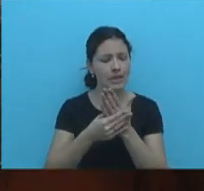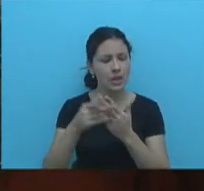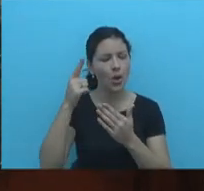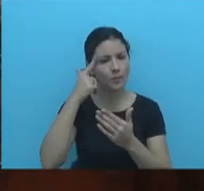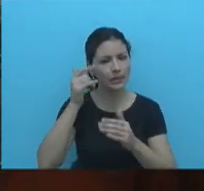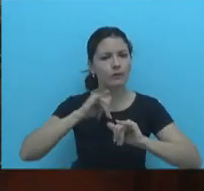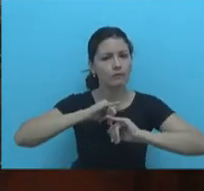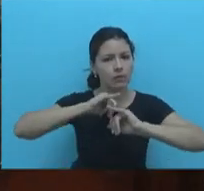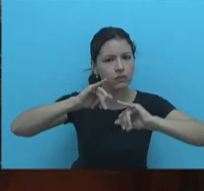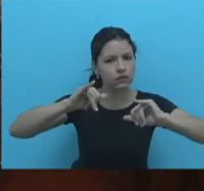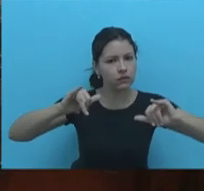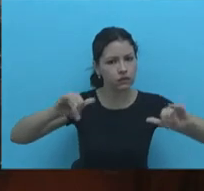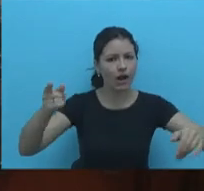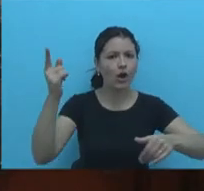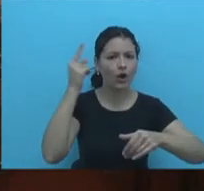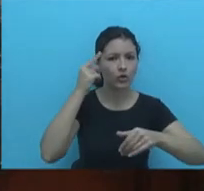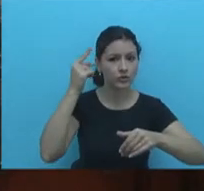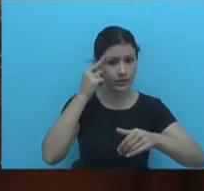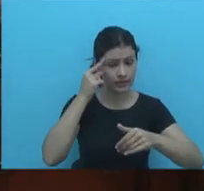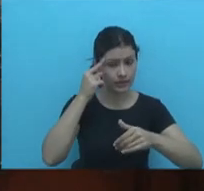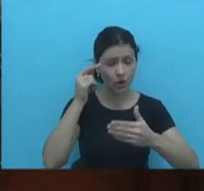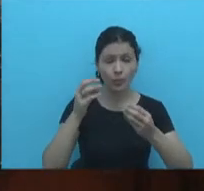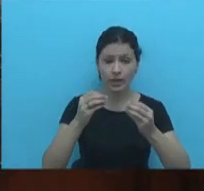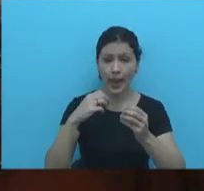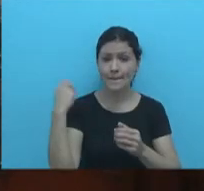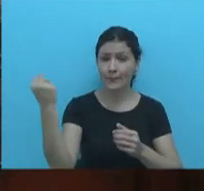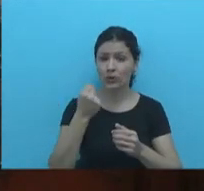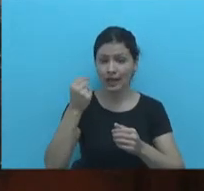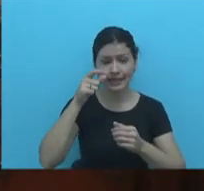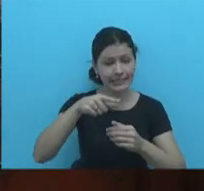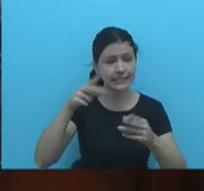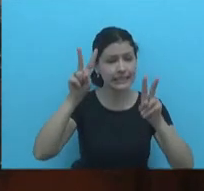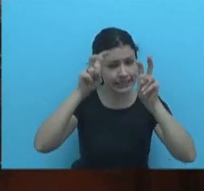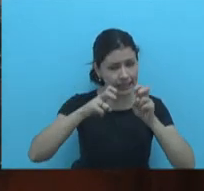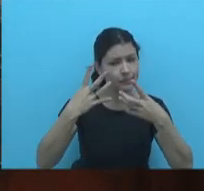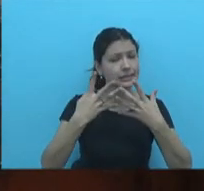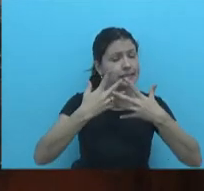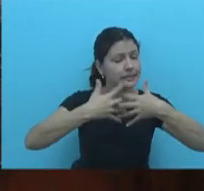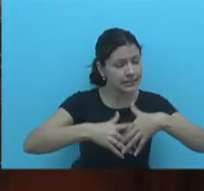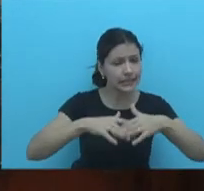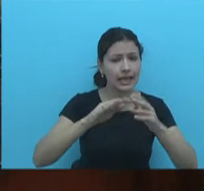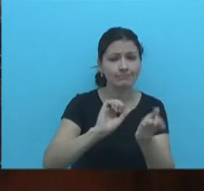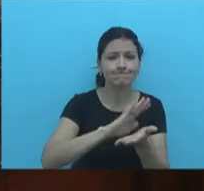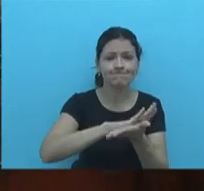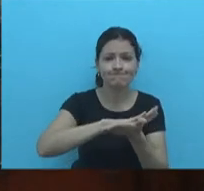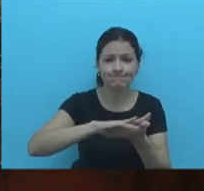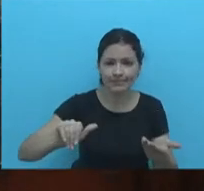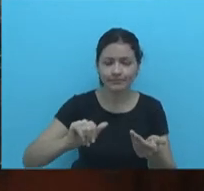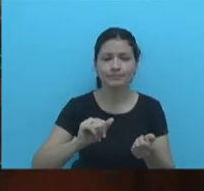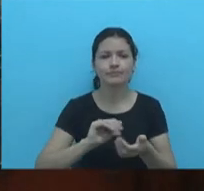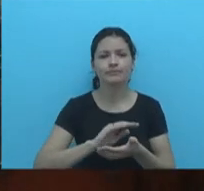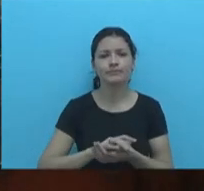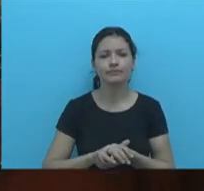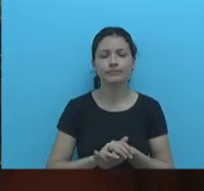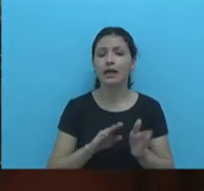y concientización acerca de la importancia de abordar de forma integral la problemática de la tracción a sangre. 3. Determinar la